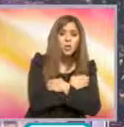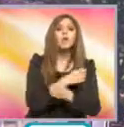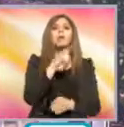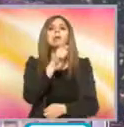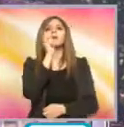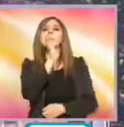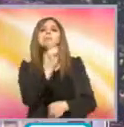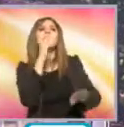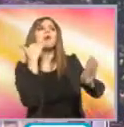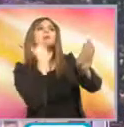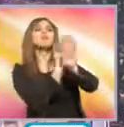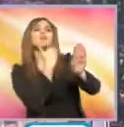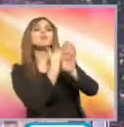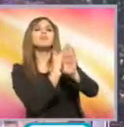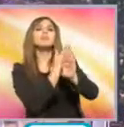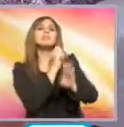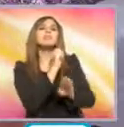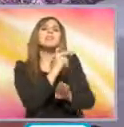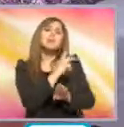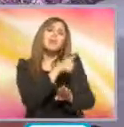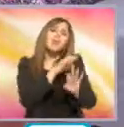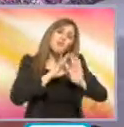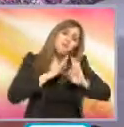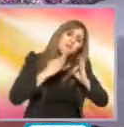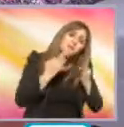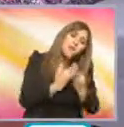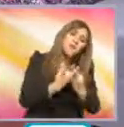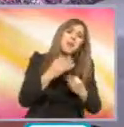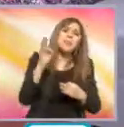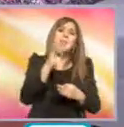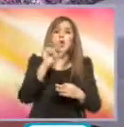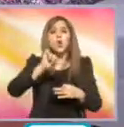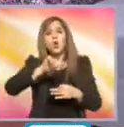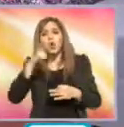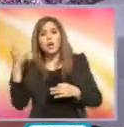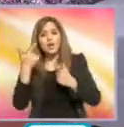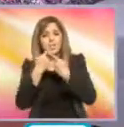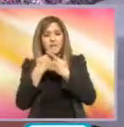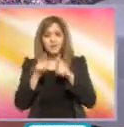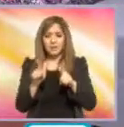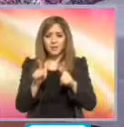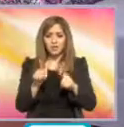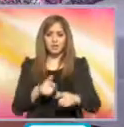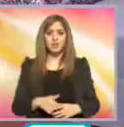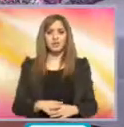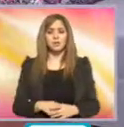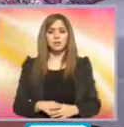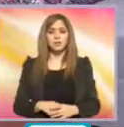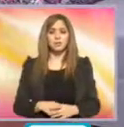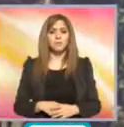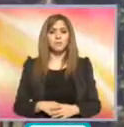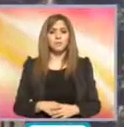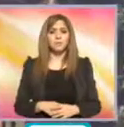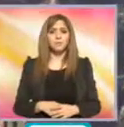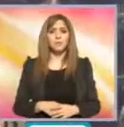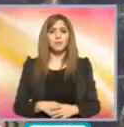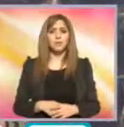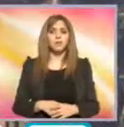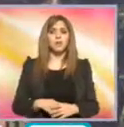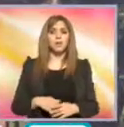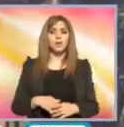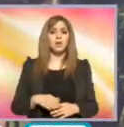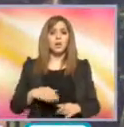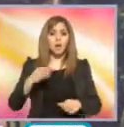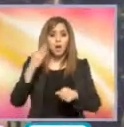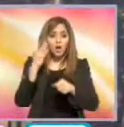¿no? Claro. Quizás en estos sistemas se dan más libertades, pero no creo que está peleado. Y es que aquí esto toca un punto también bien importante.